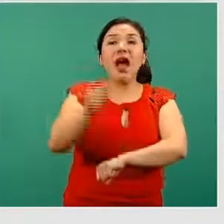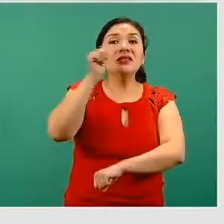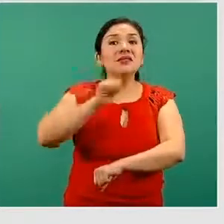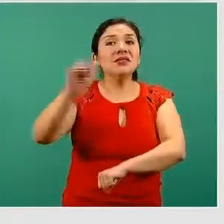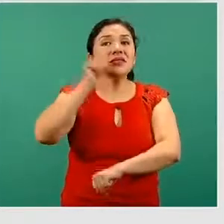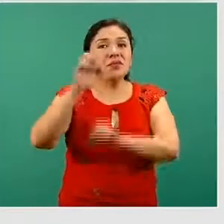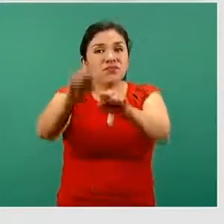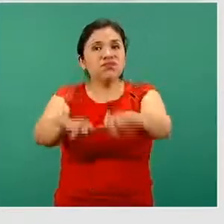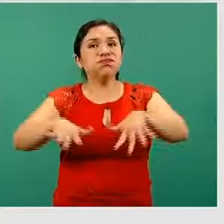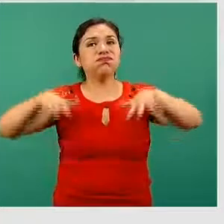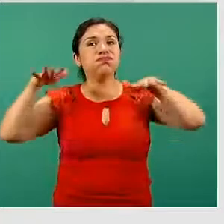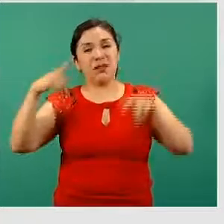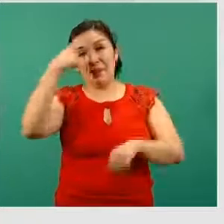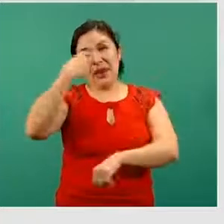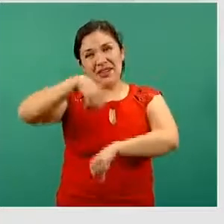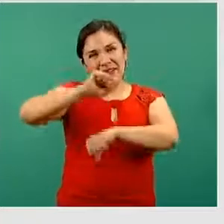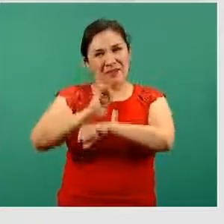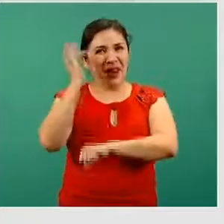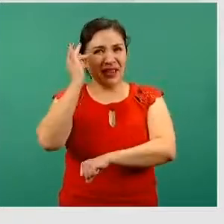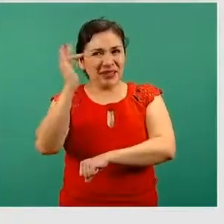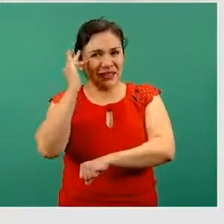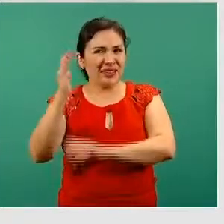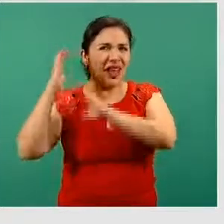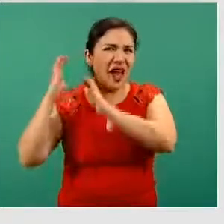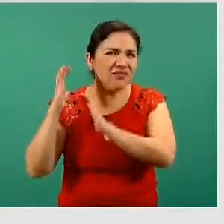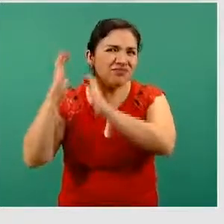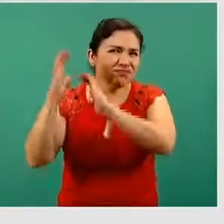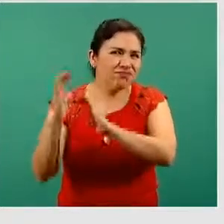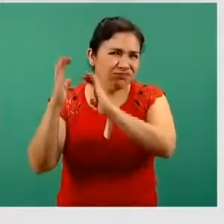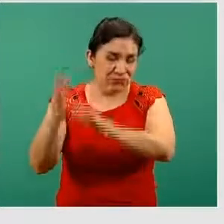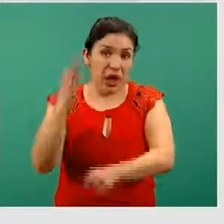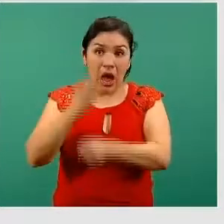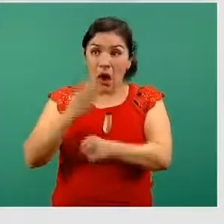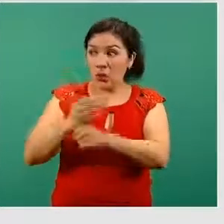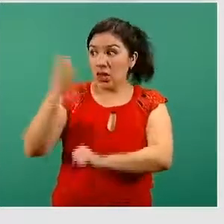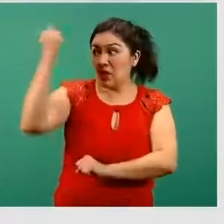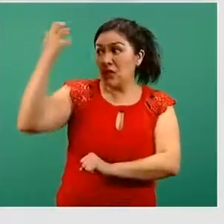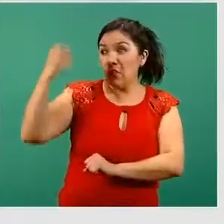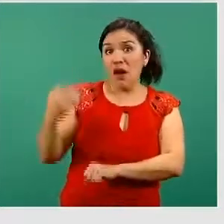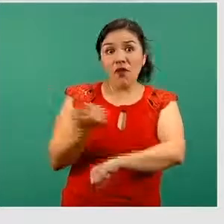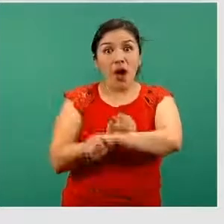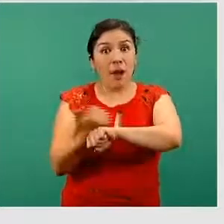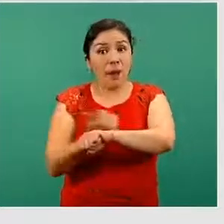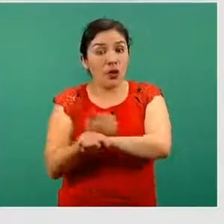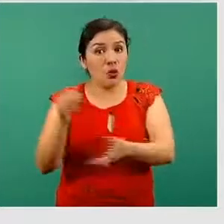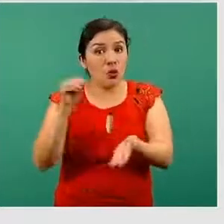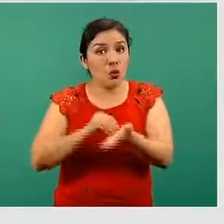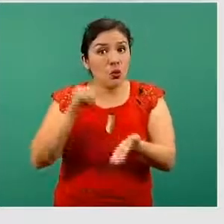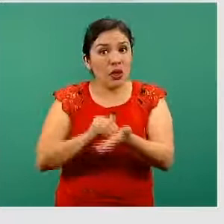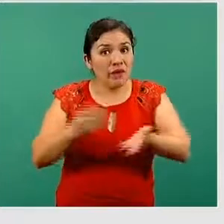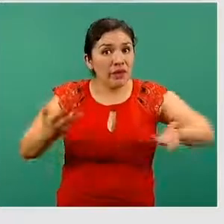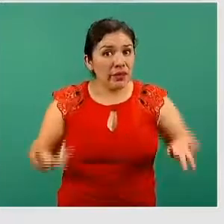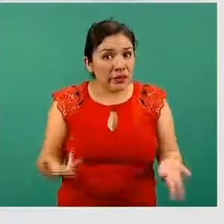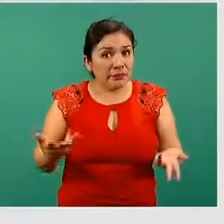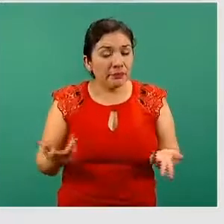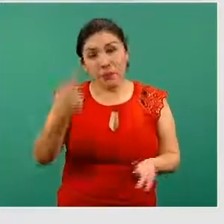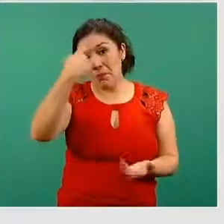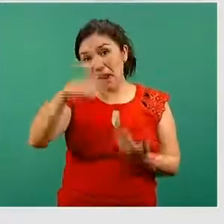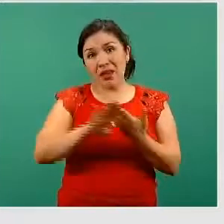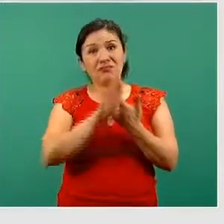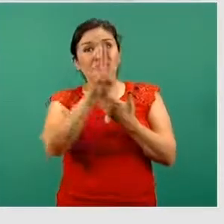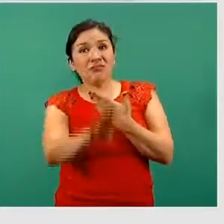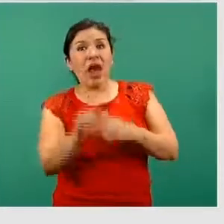celebración, sobre todo por la cuestión de que todavía estamos en semáforo amarillo y evitar